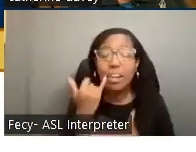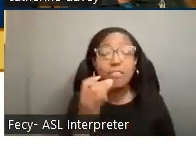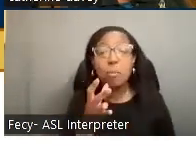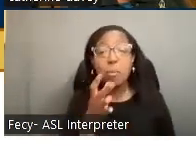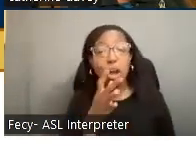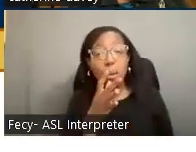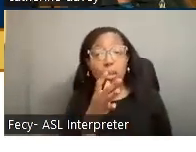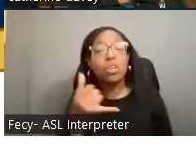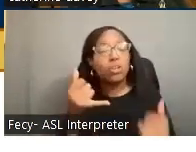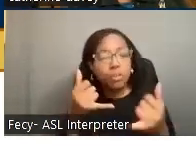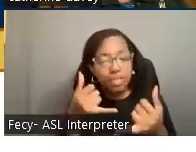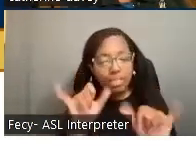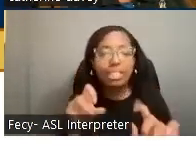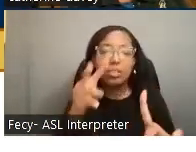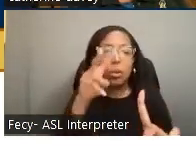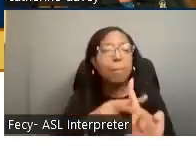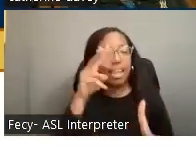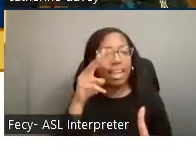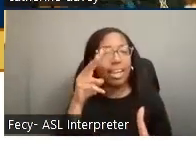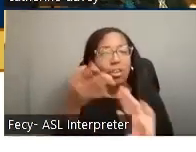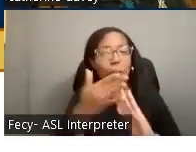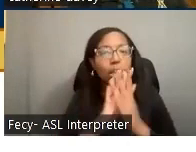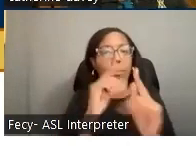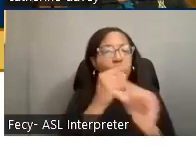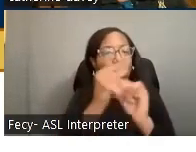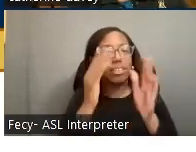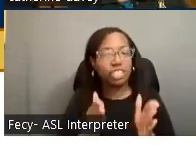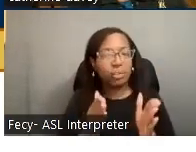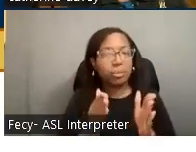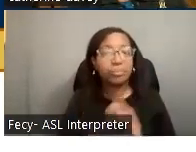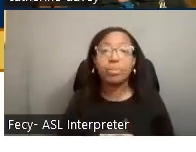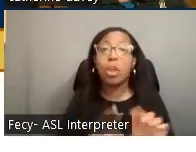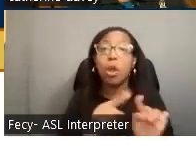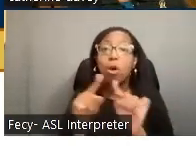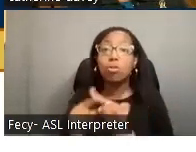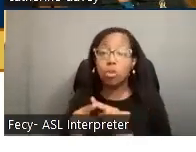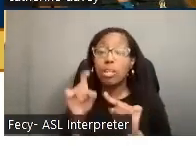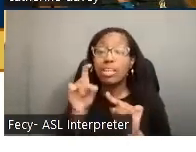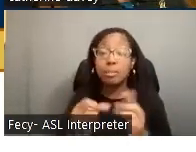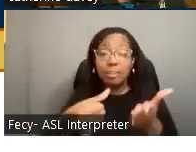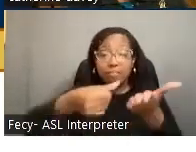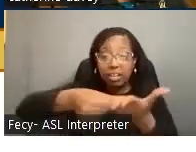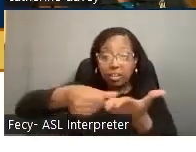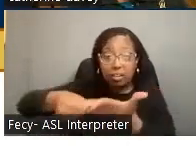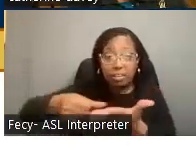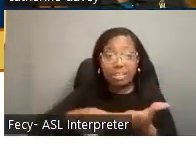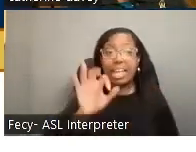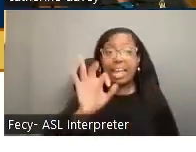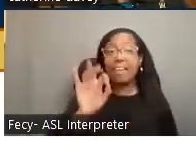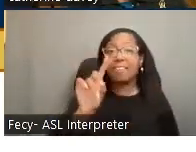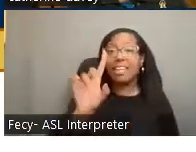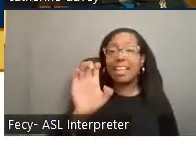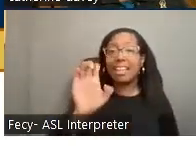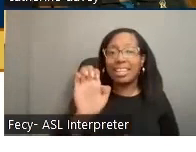y yo también. Aunque usted sea la madre, todavía tiene que rellenar una solicitud para hacerlo. También